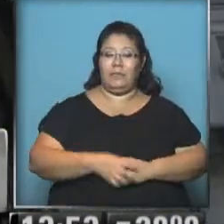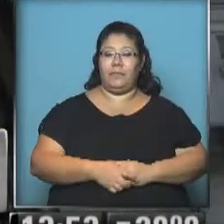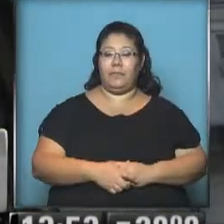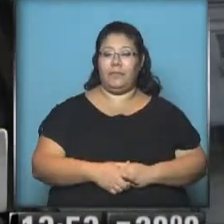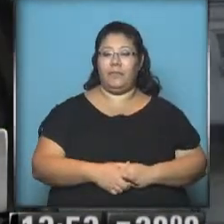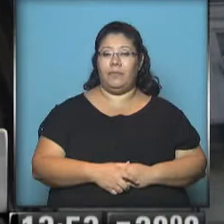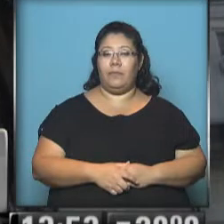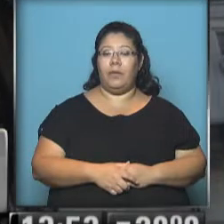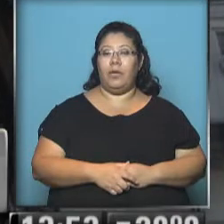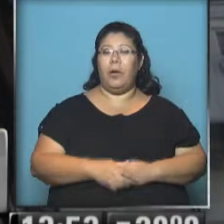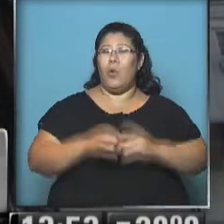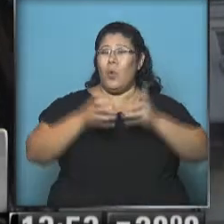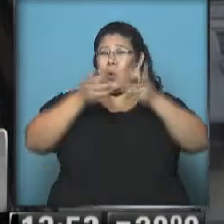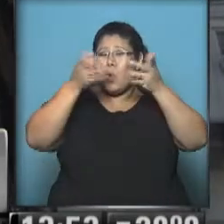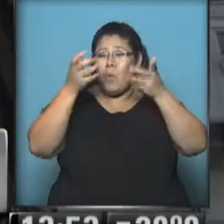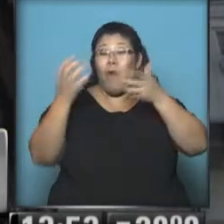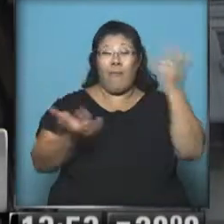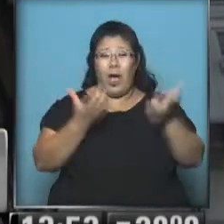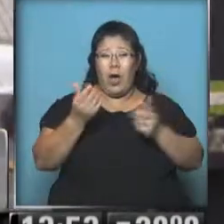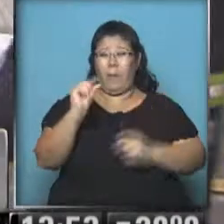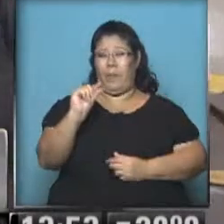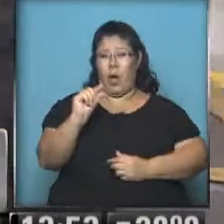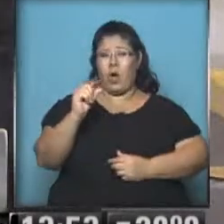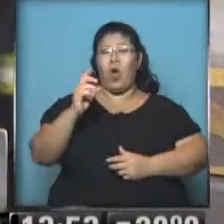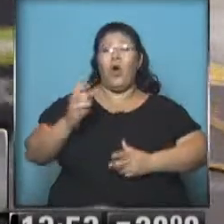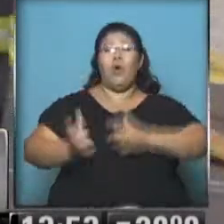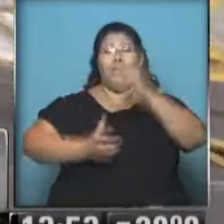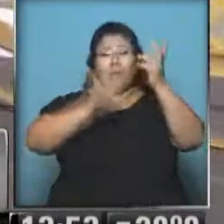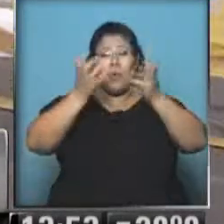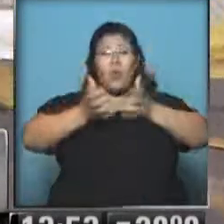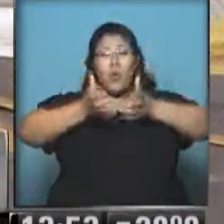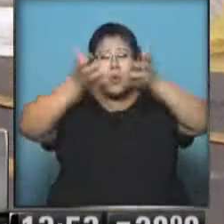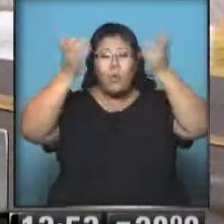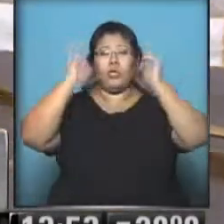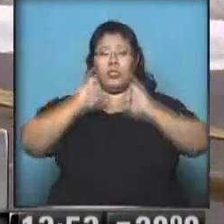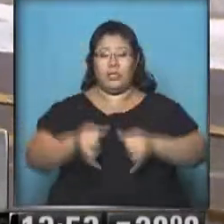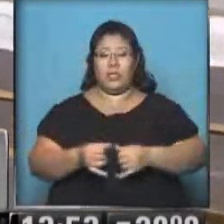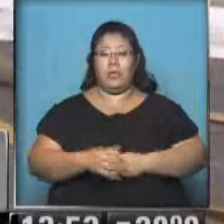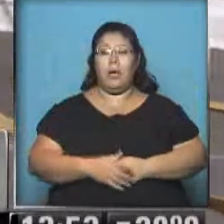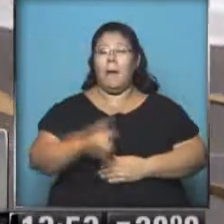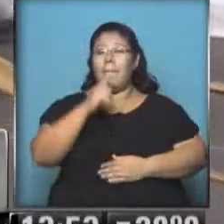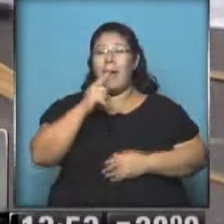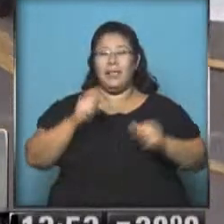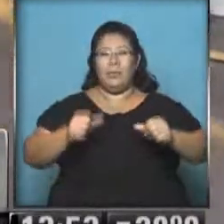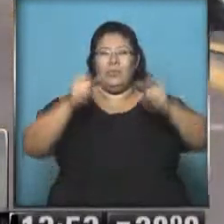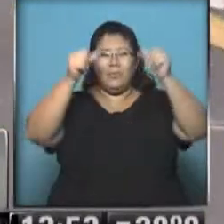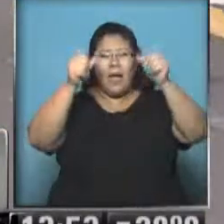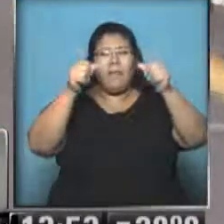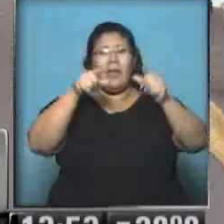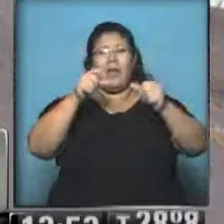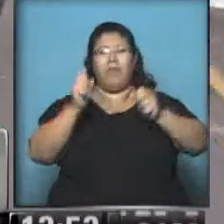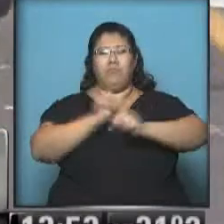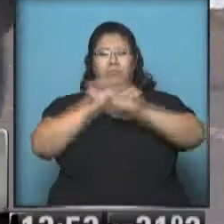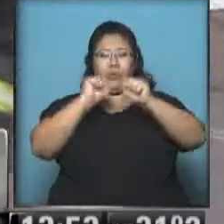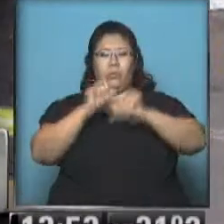aparentemente tenemos más humo que llama. Parece que no hay llama. Explotaron los tableros. Esto es lo que nos han informado. Por ahora no tenemos víctimas. Nos